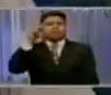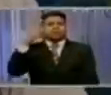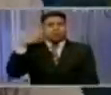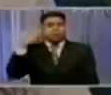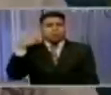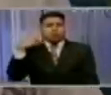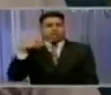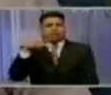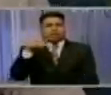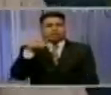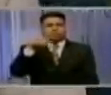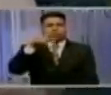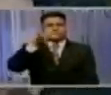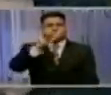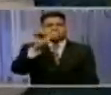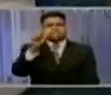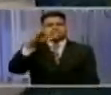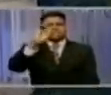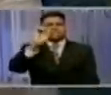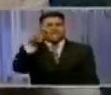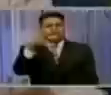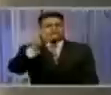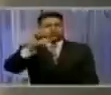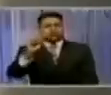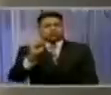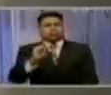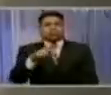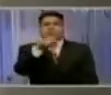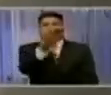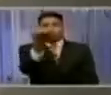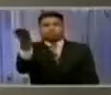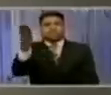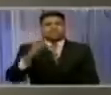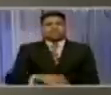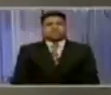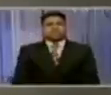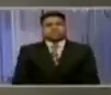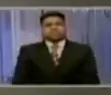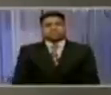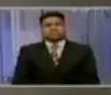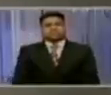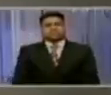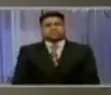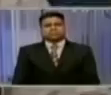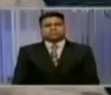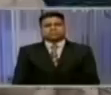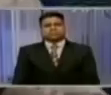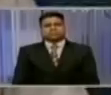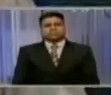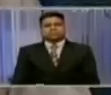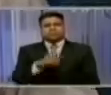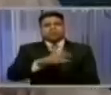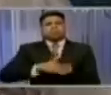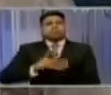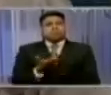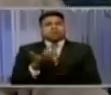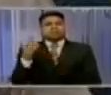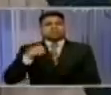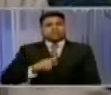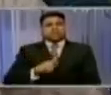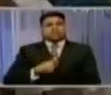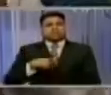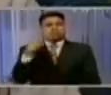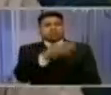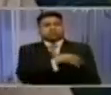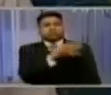futuro. Porque ustedes son los protagonistas del hecho más hermoso que puede tener una sociedad, que